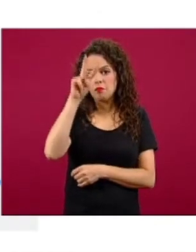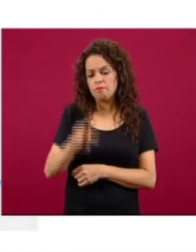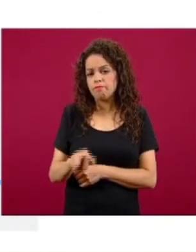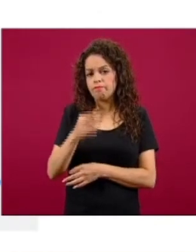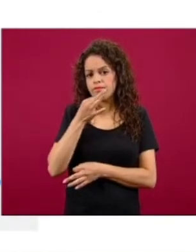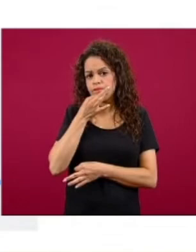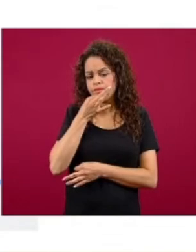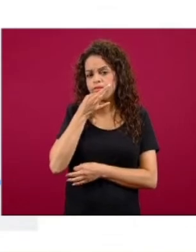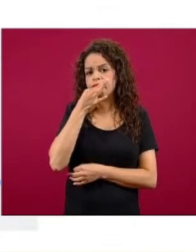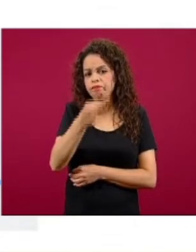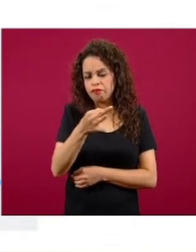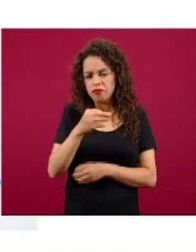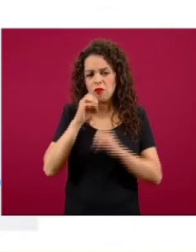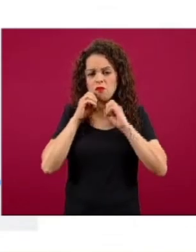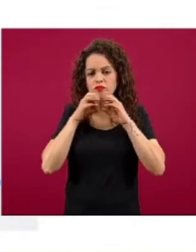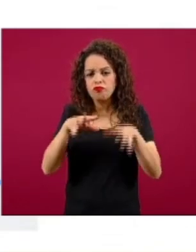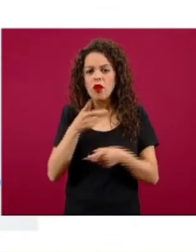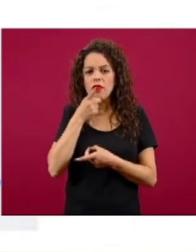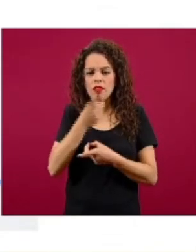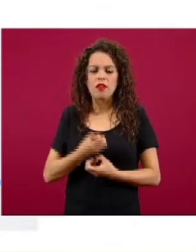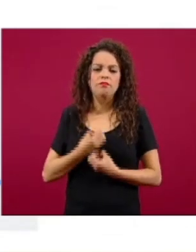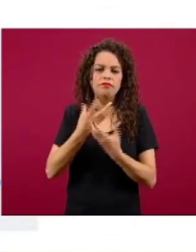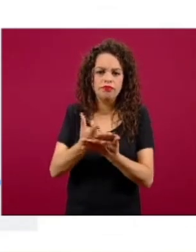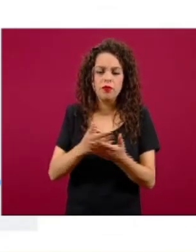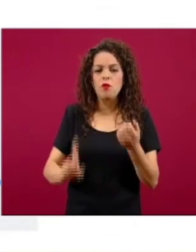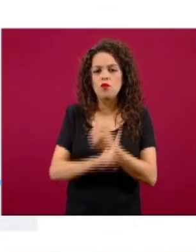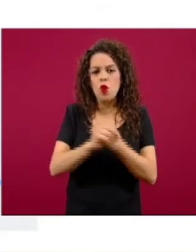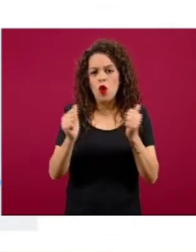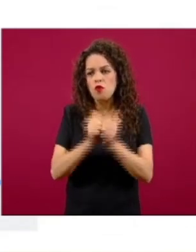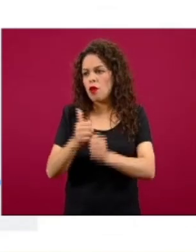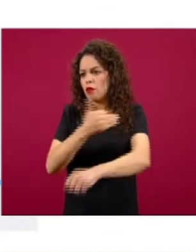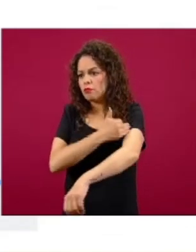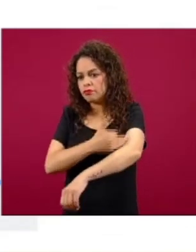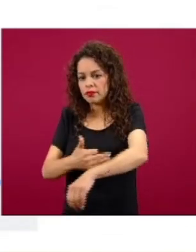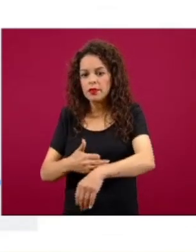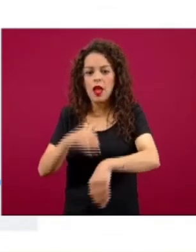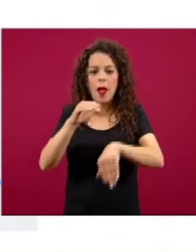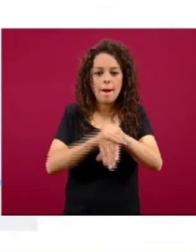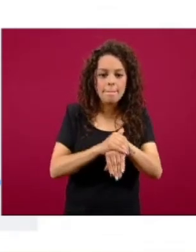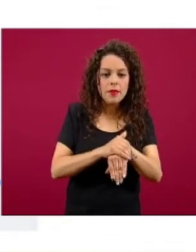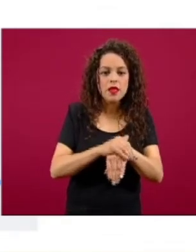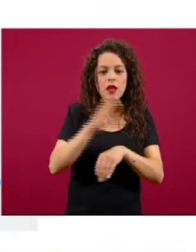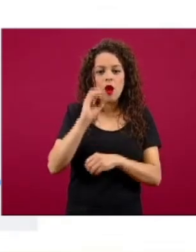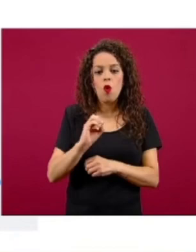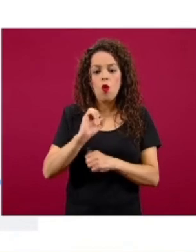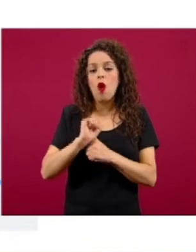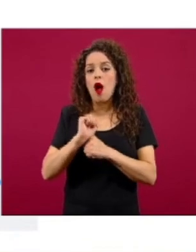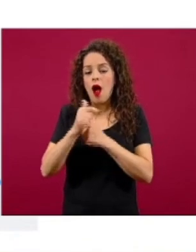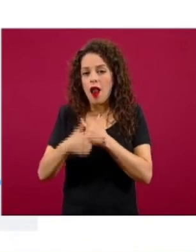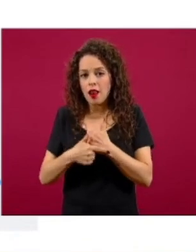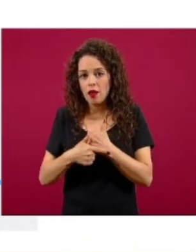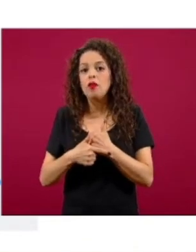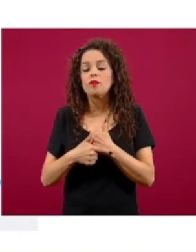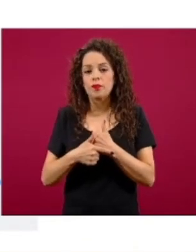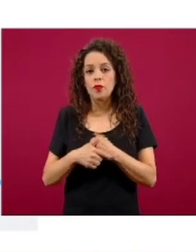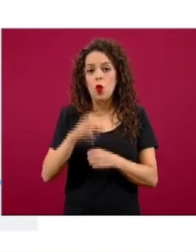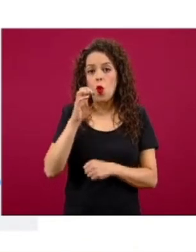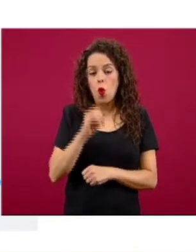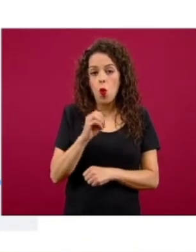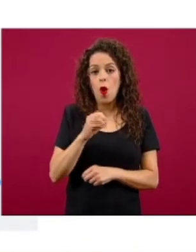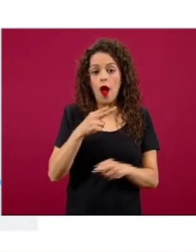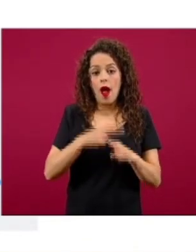esa violencia que habían vivido con algún familiar, con alguna amiga, con algún cercano o incluso en menor